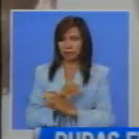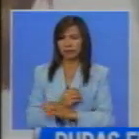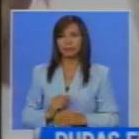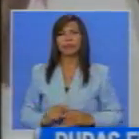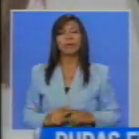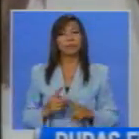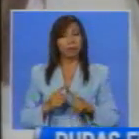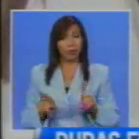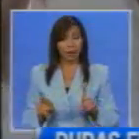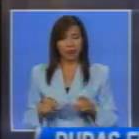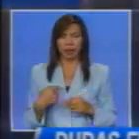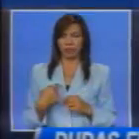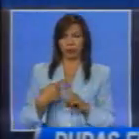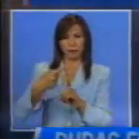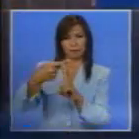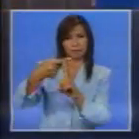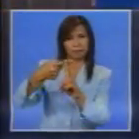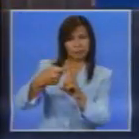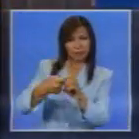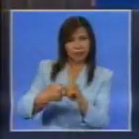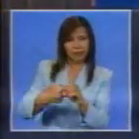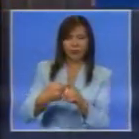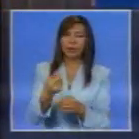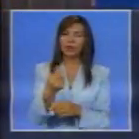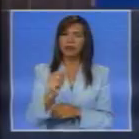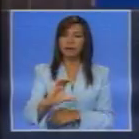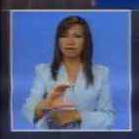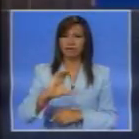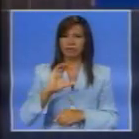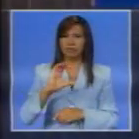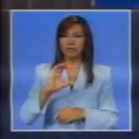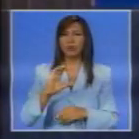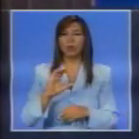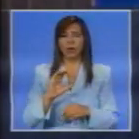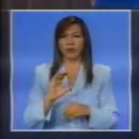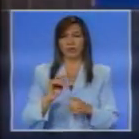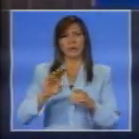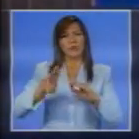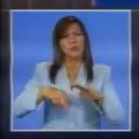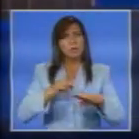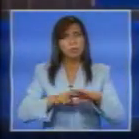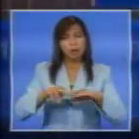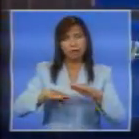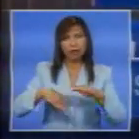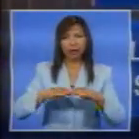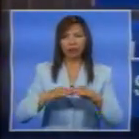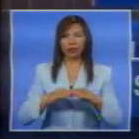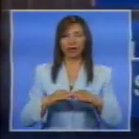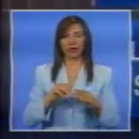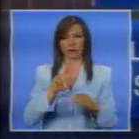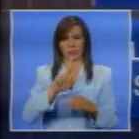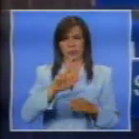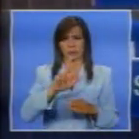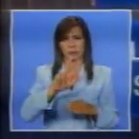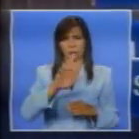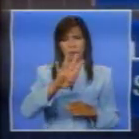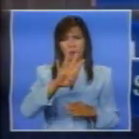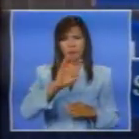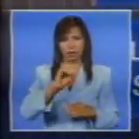en cuenta. El sueldo o salario que se calcule nunca será inferior a un salario básico unificado, que actualmente